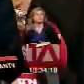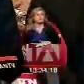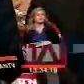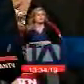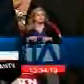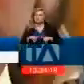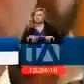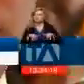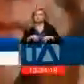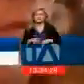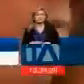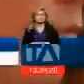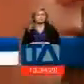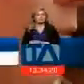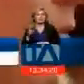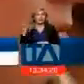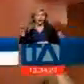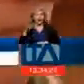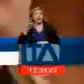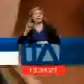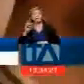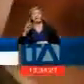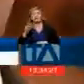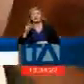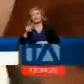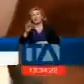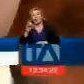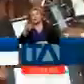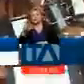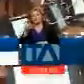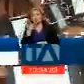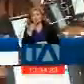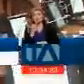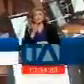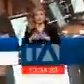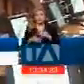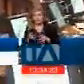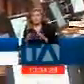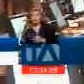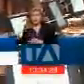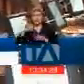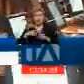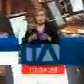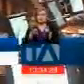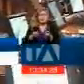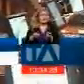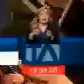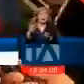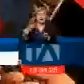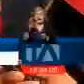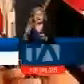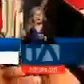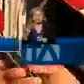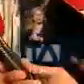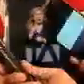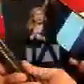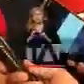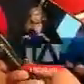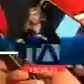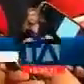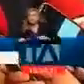lo seguiremos haciendo. Mendoza sostiene que agotarán todos los mecanismos para tener un informe, para que este se presente en el Pleno.